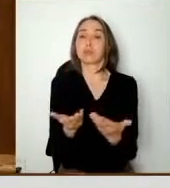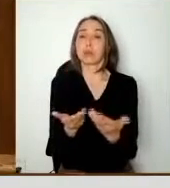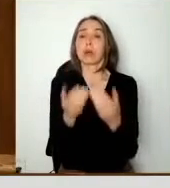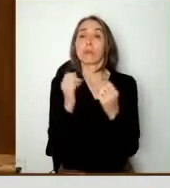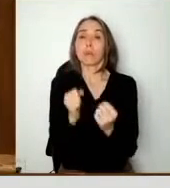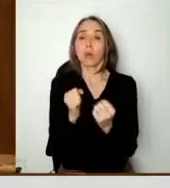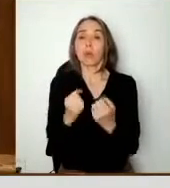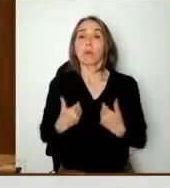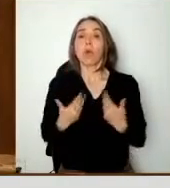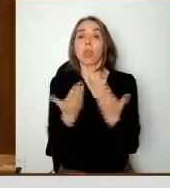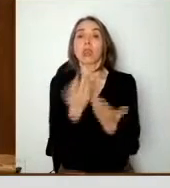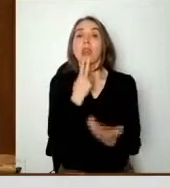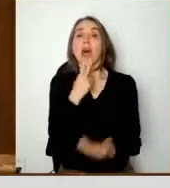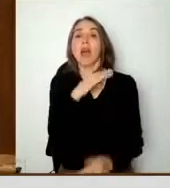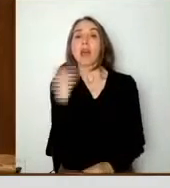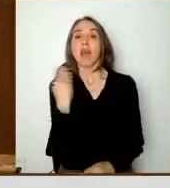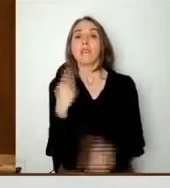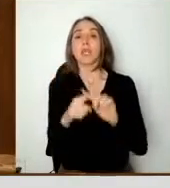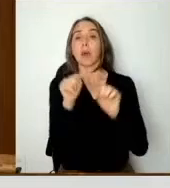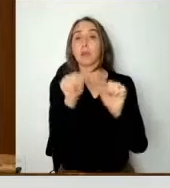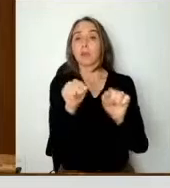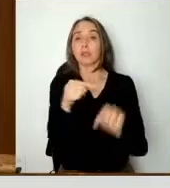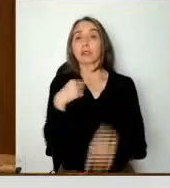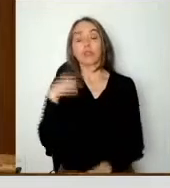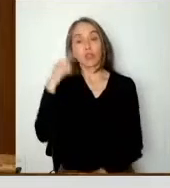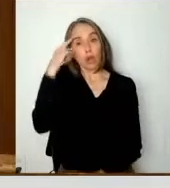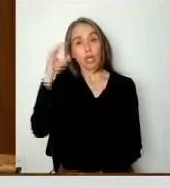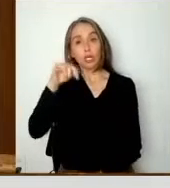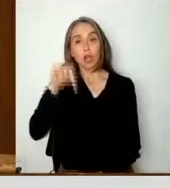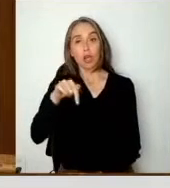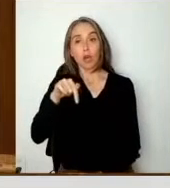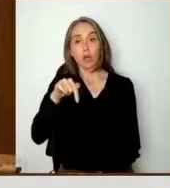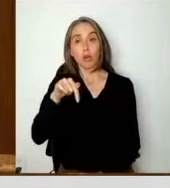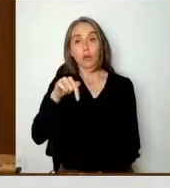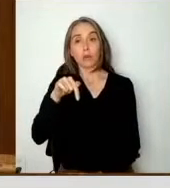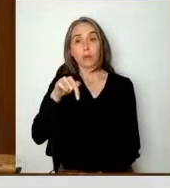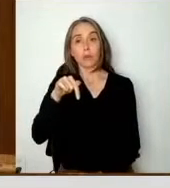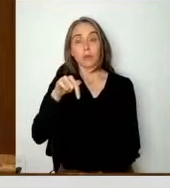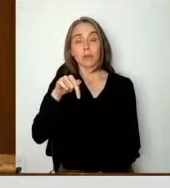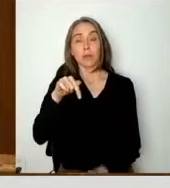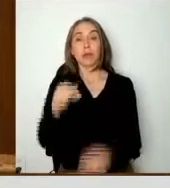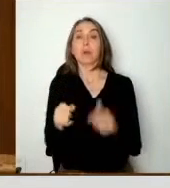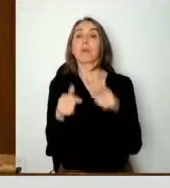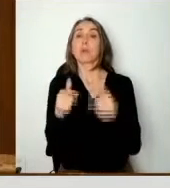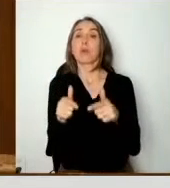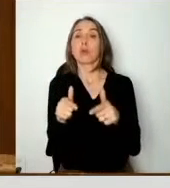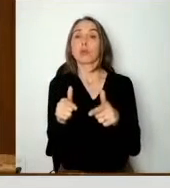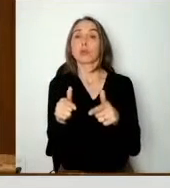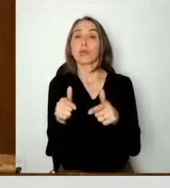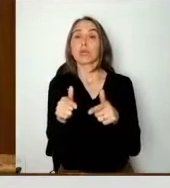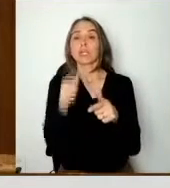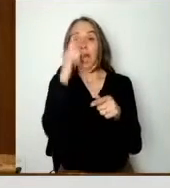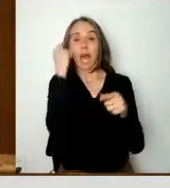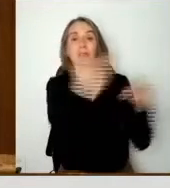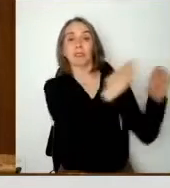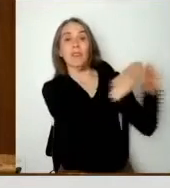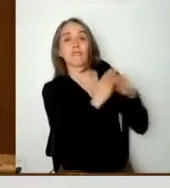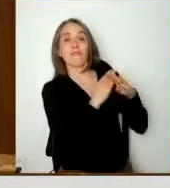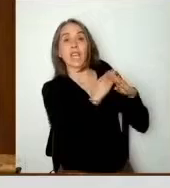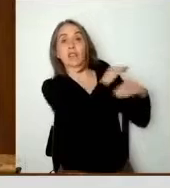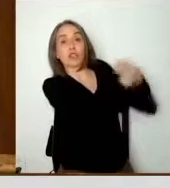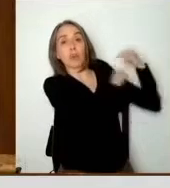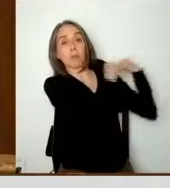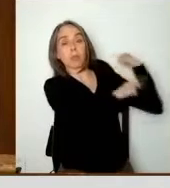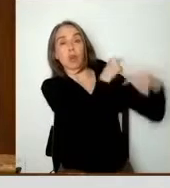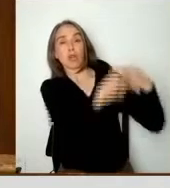ello. Creo que hoy ha caído, afortunadamente, un veto atávico, no solo